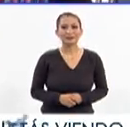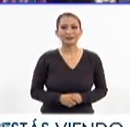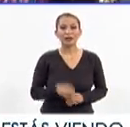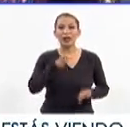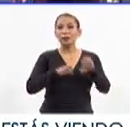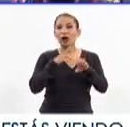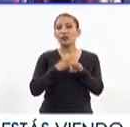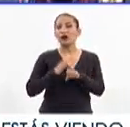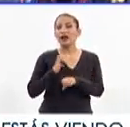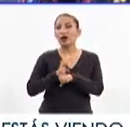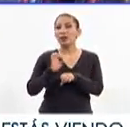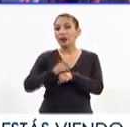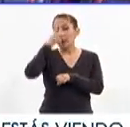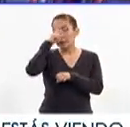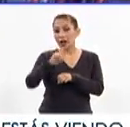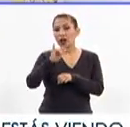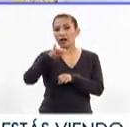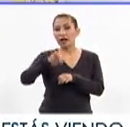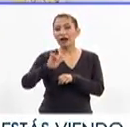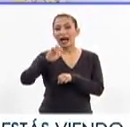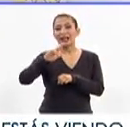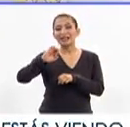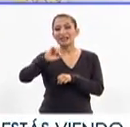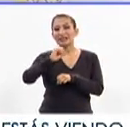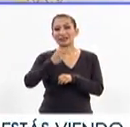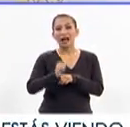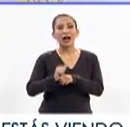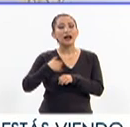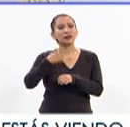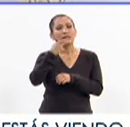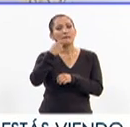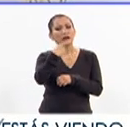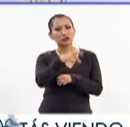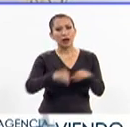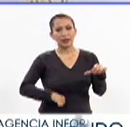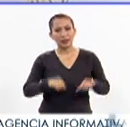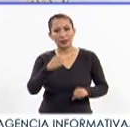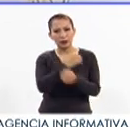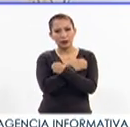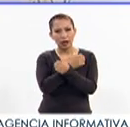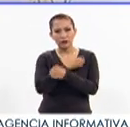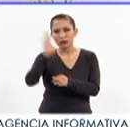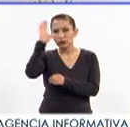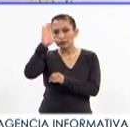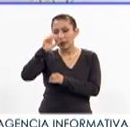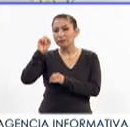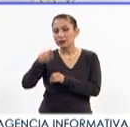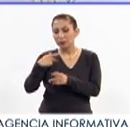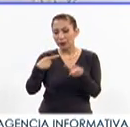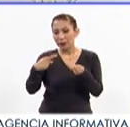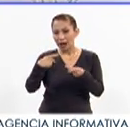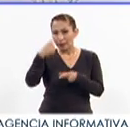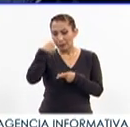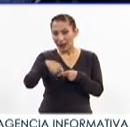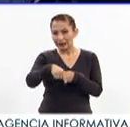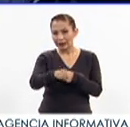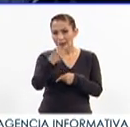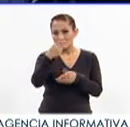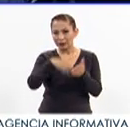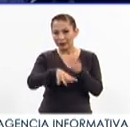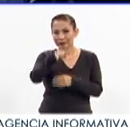El embajador de Ecuador en México, Leonardo Ariza Gashmehel, nos habla sobre las actividades educativas y culturales que tienen planeadas para